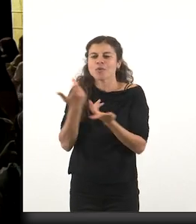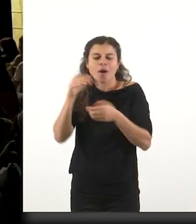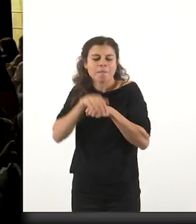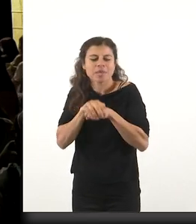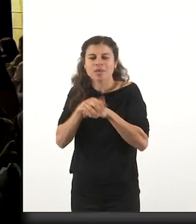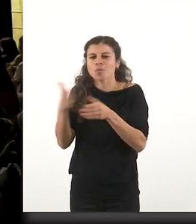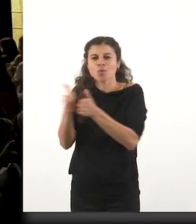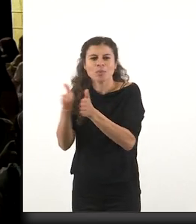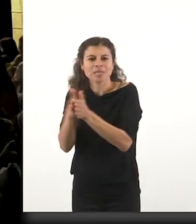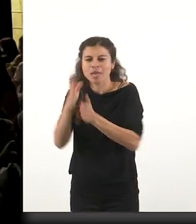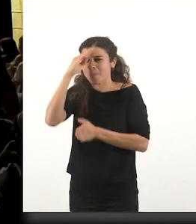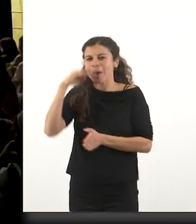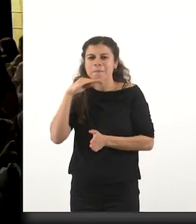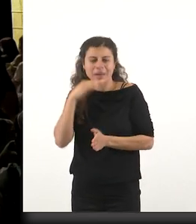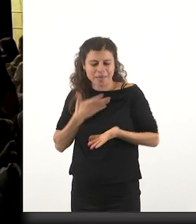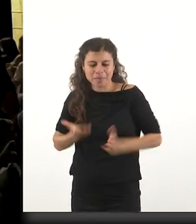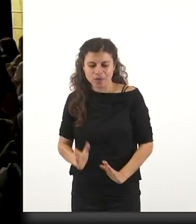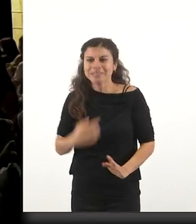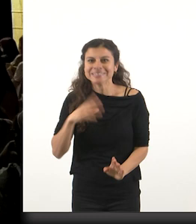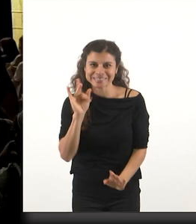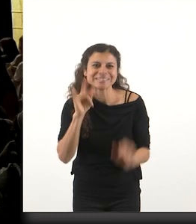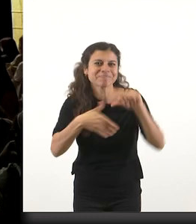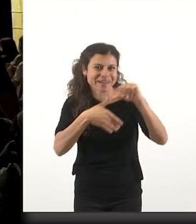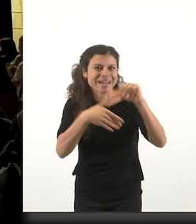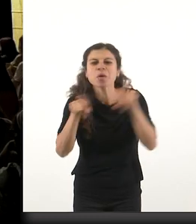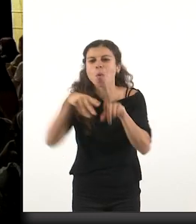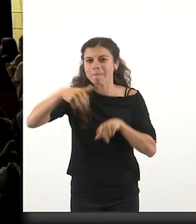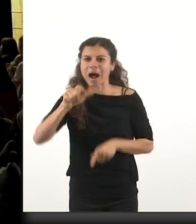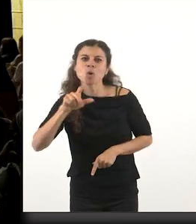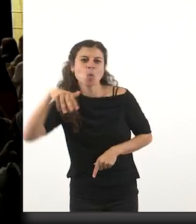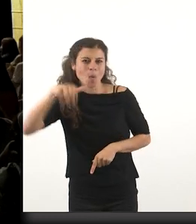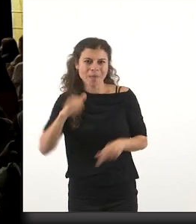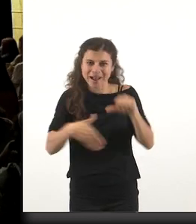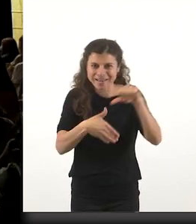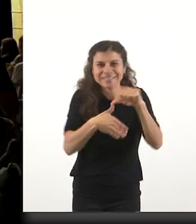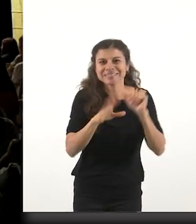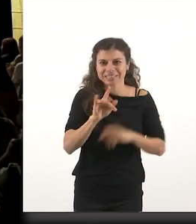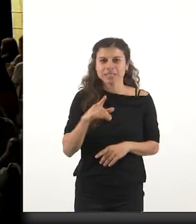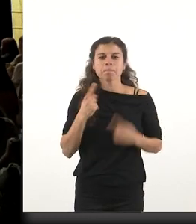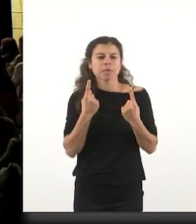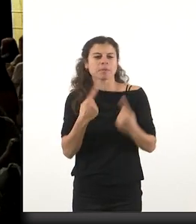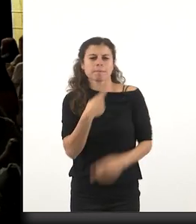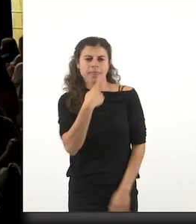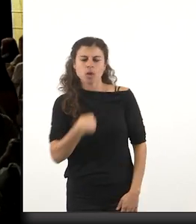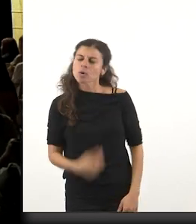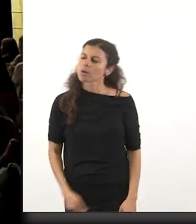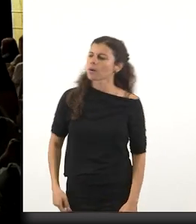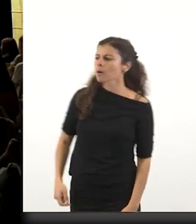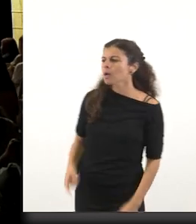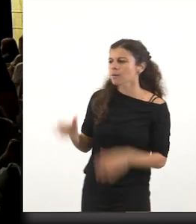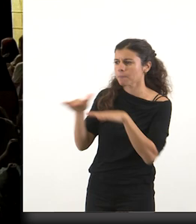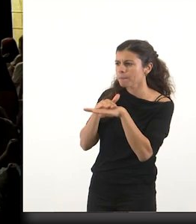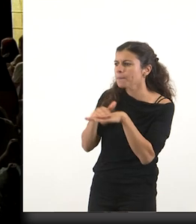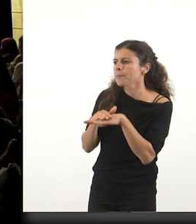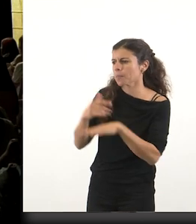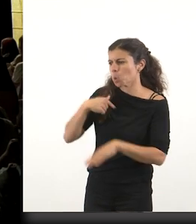criaturas. Si es latino, hija, es latino como Maluma, latino, ¡nena! Una primera cosa que me dijo tanto antes me dijo, ey, discúlpame, vos. Fíjate que yo